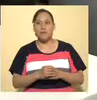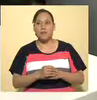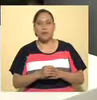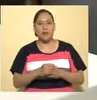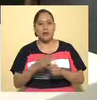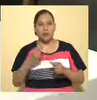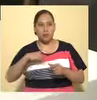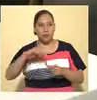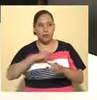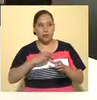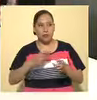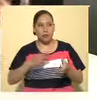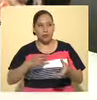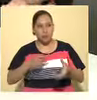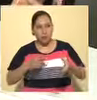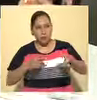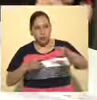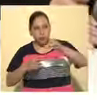acá.